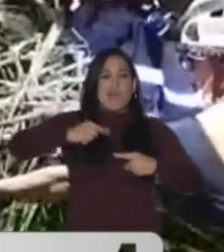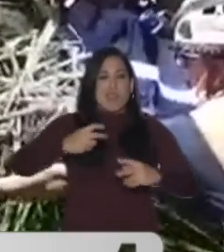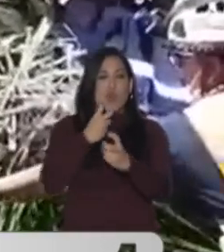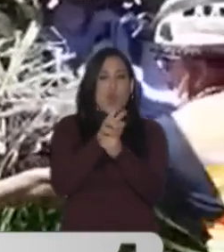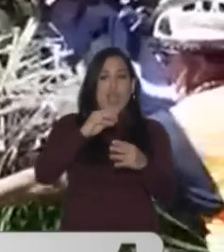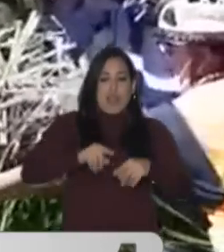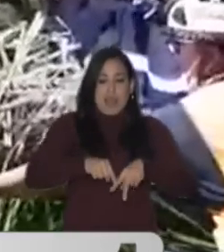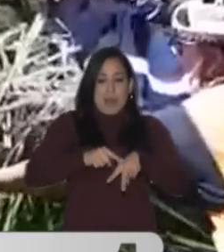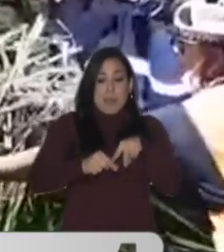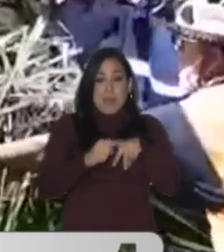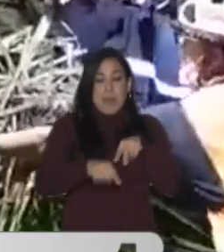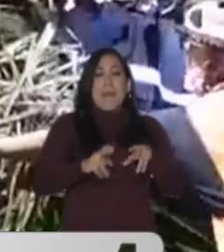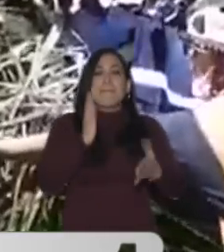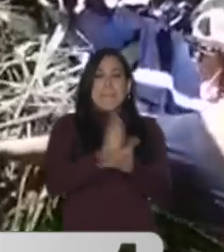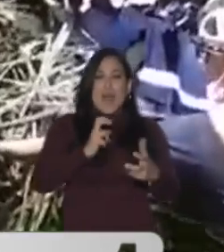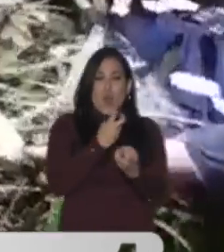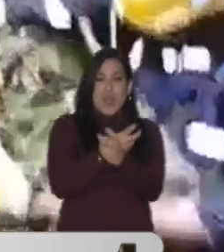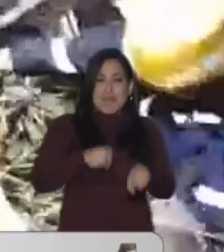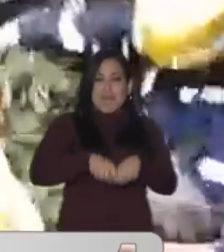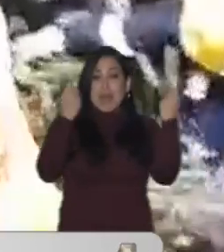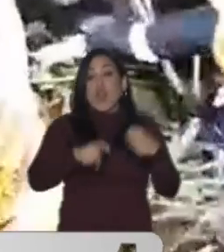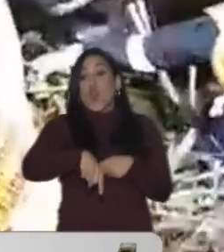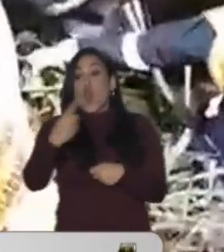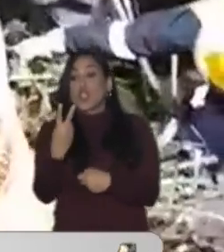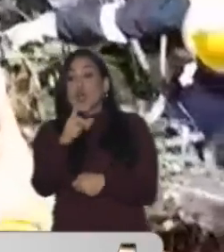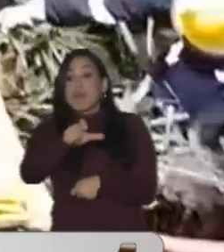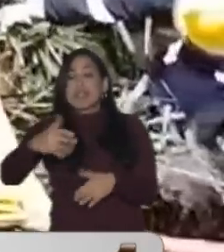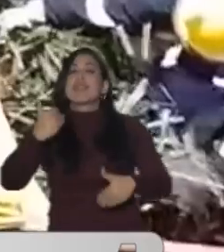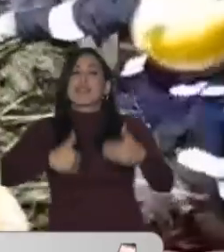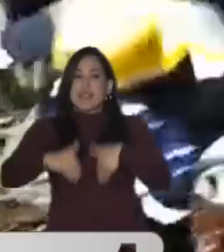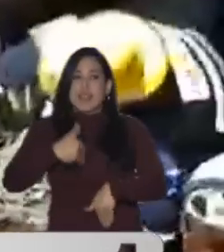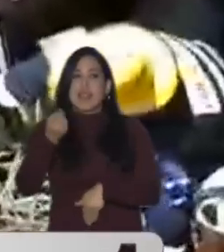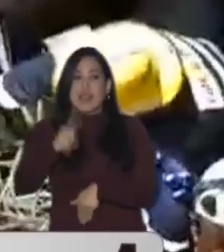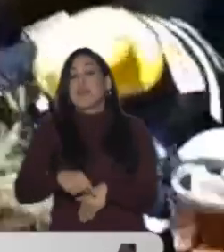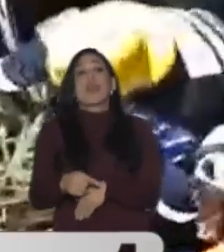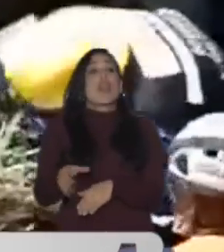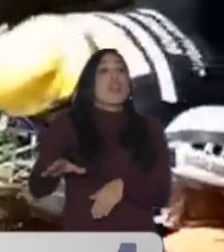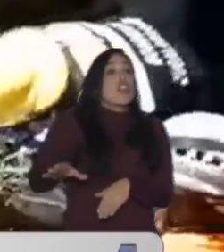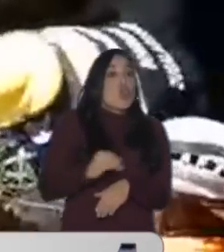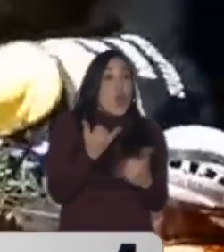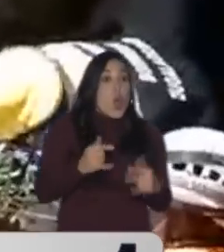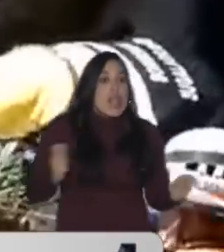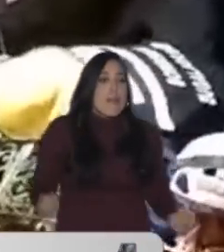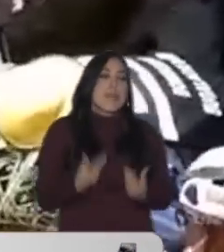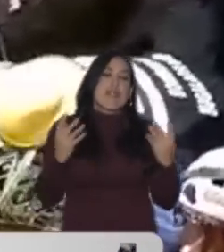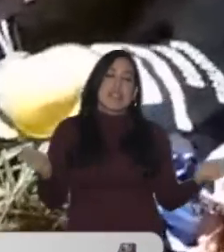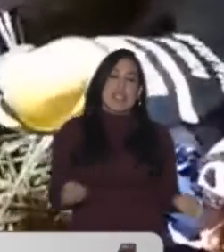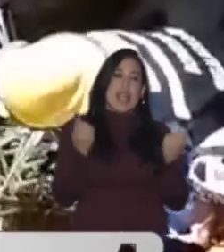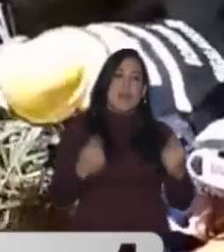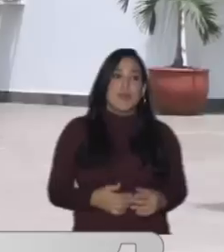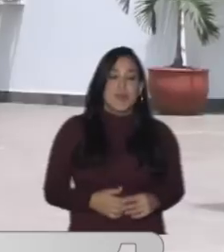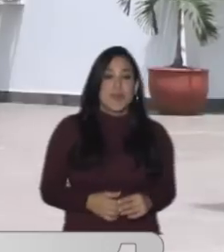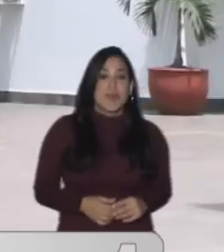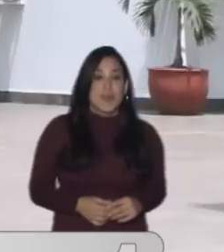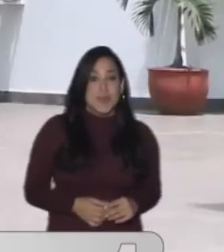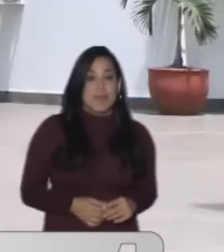dos extremidades inferiores y junto a él otras 2 personas resultaron lesionadas. Todos se encuentran fuera de peligro.